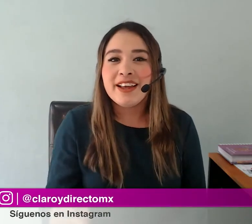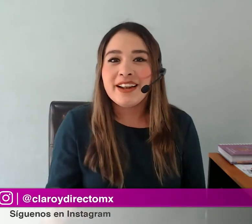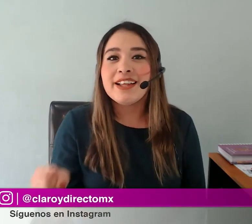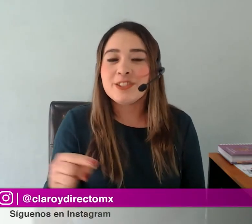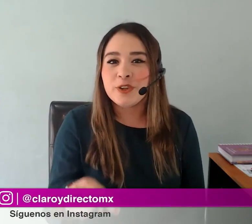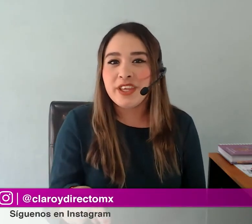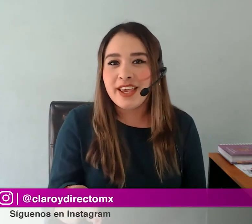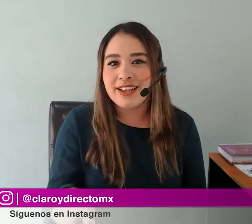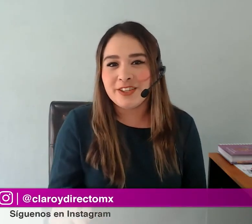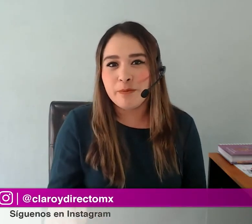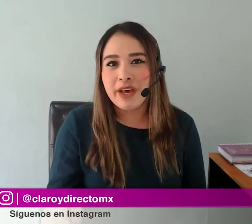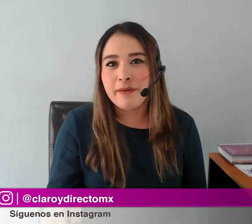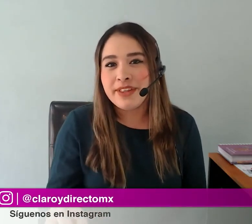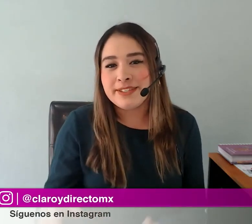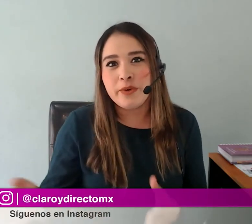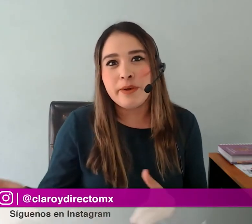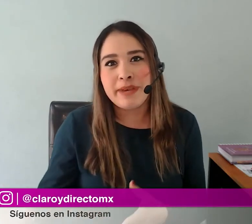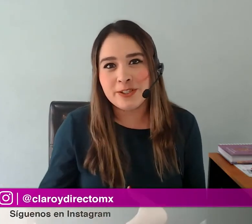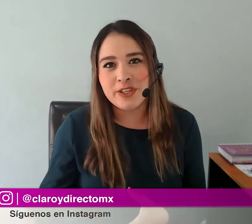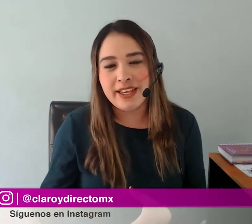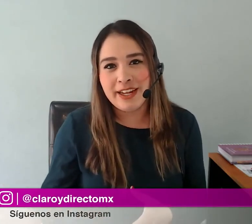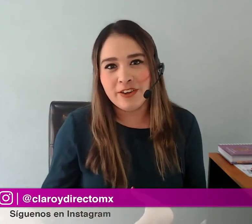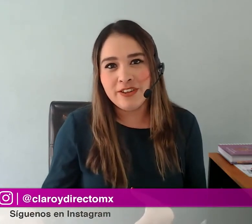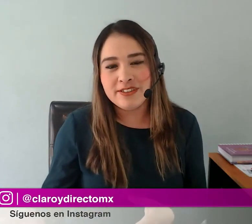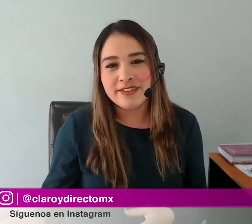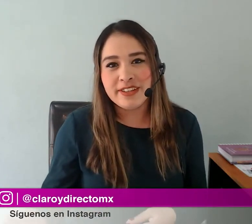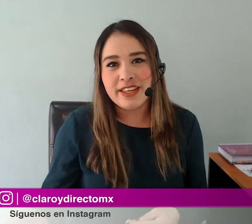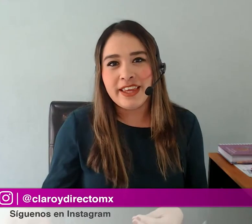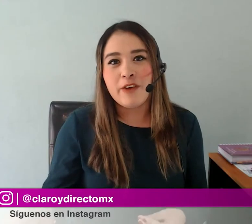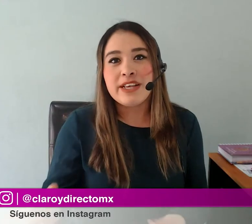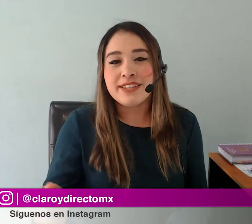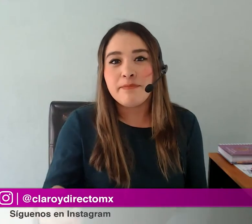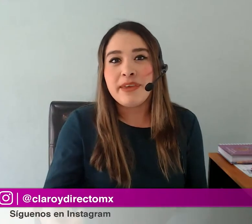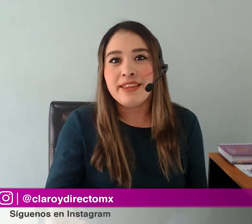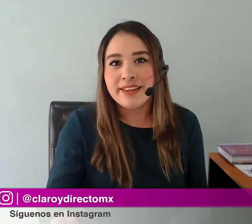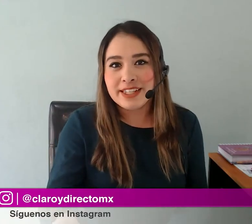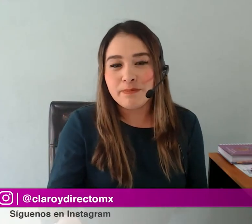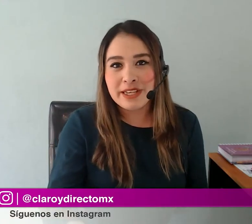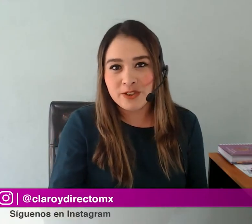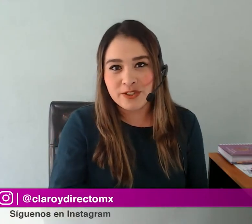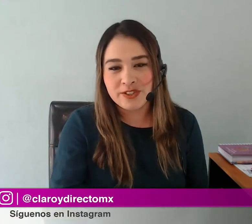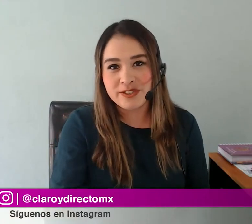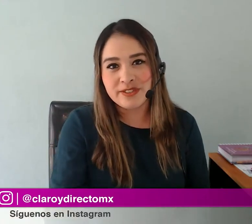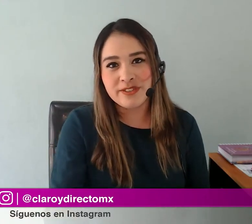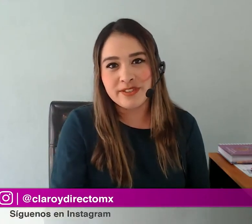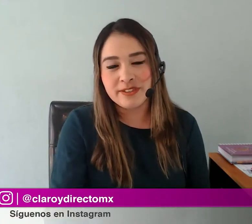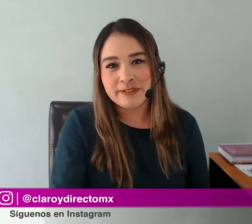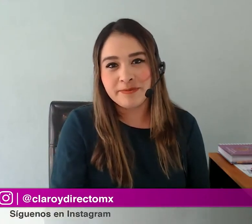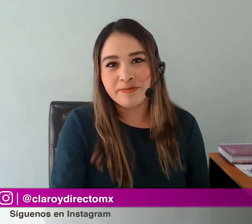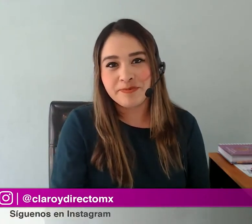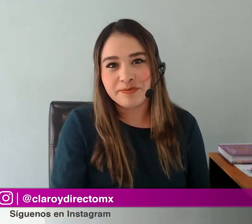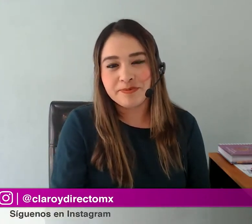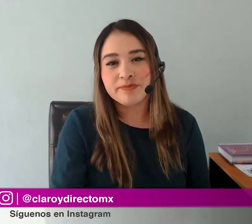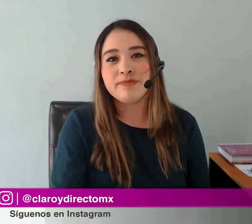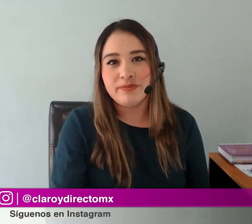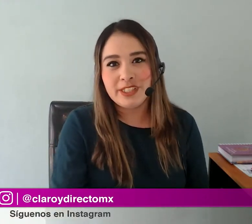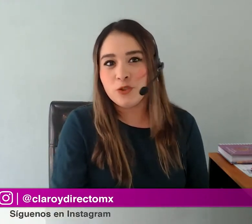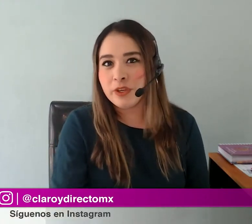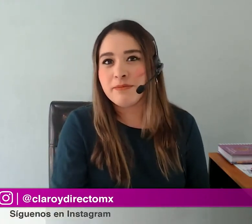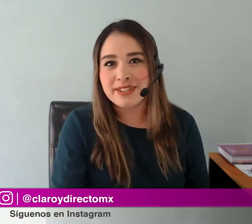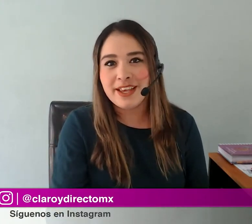las tortillas yo pagaba 19 pesos el kilo y ahora está en 23 pesos ah caray